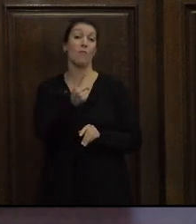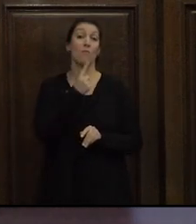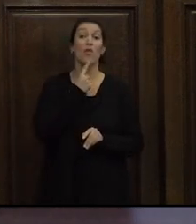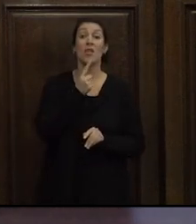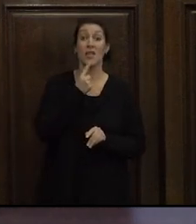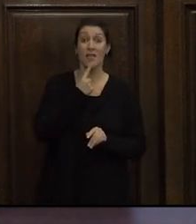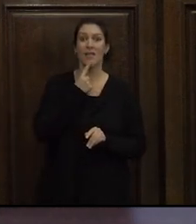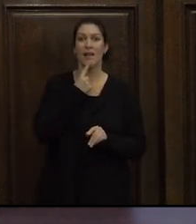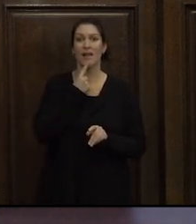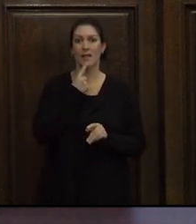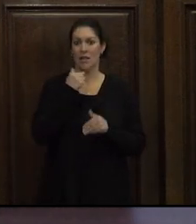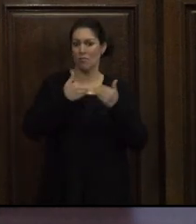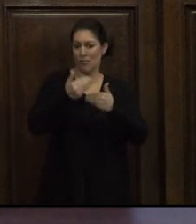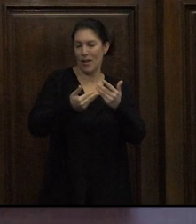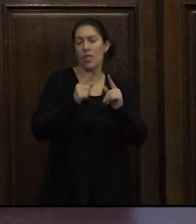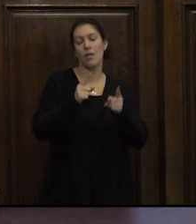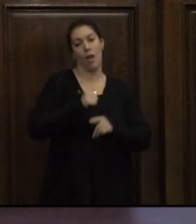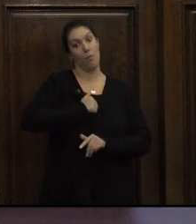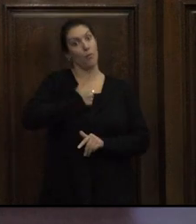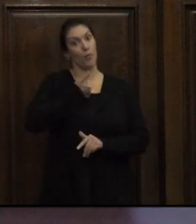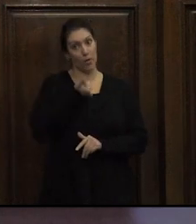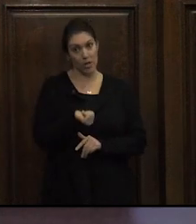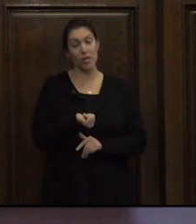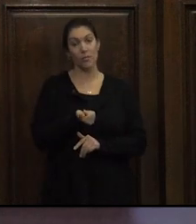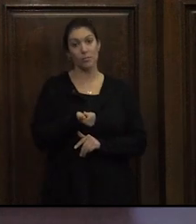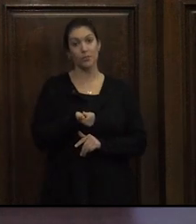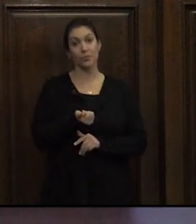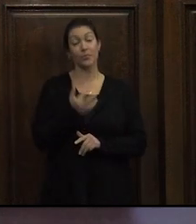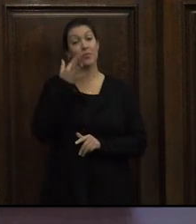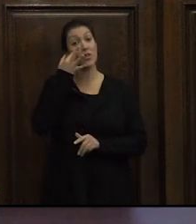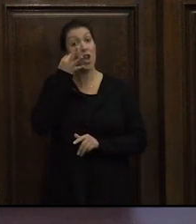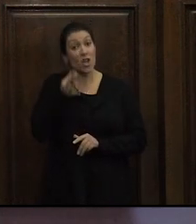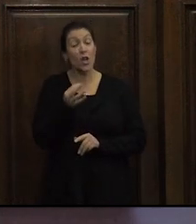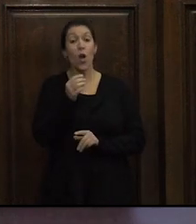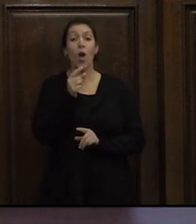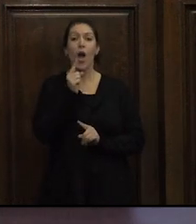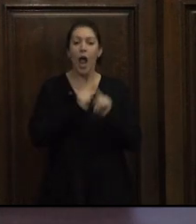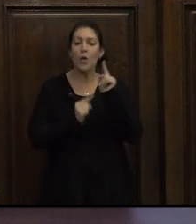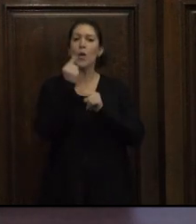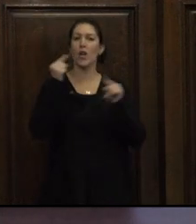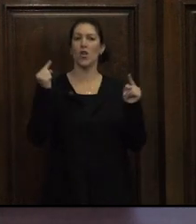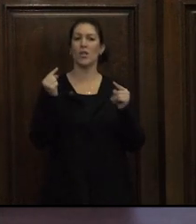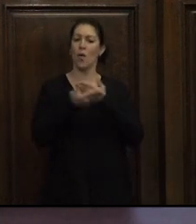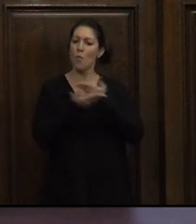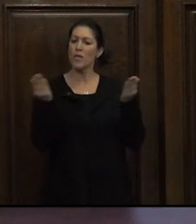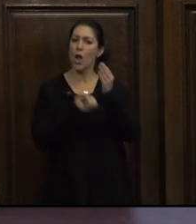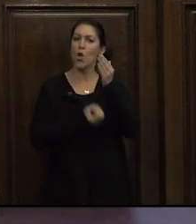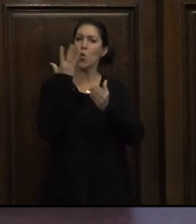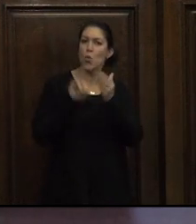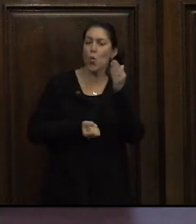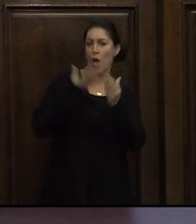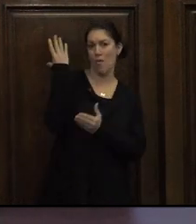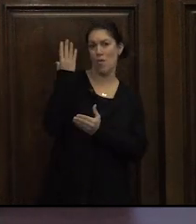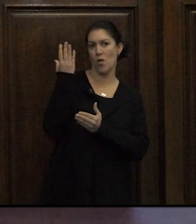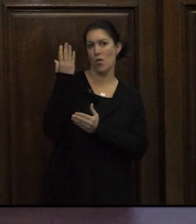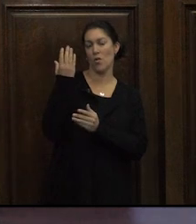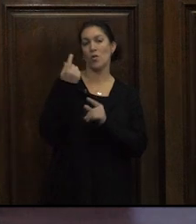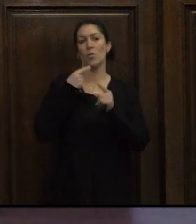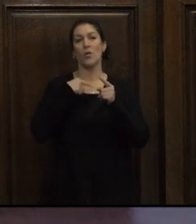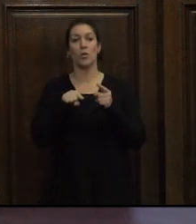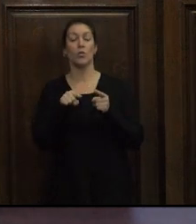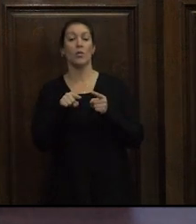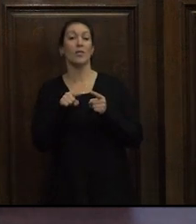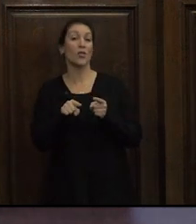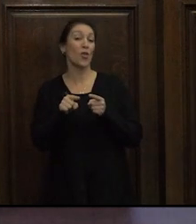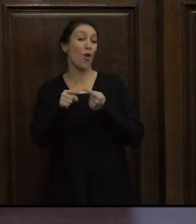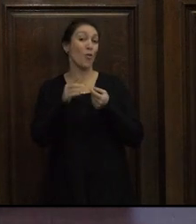cual se aprovechan, creo que serían algunos de los indicios de lo nuevo que está brotando. Así como mencioné Me Too, etcétera,